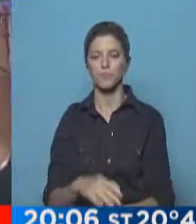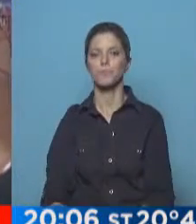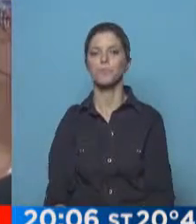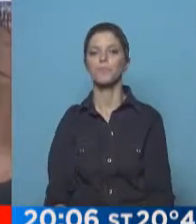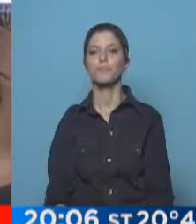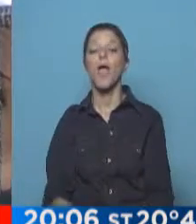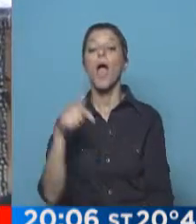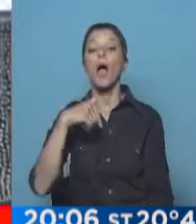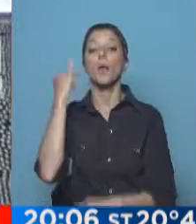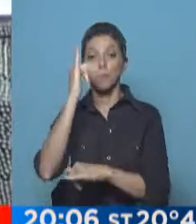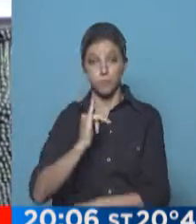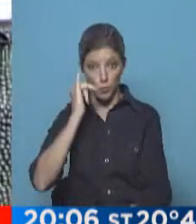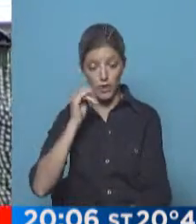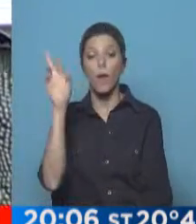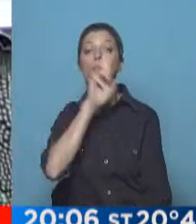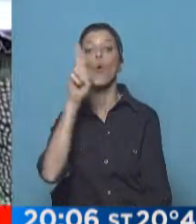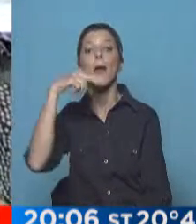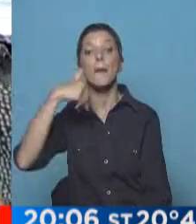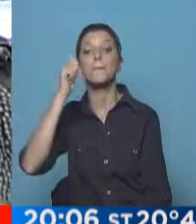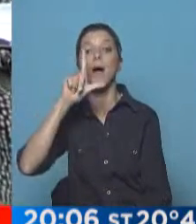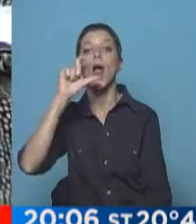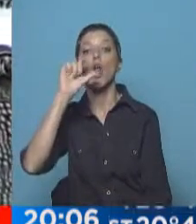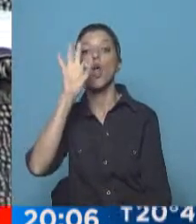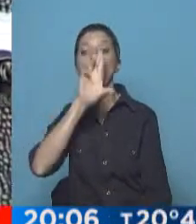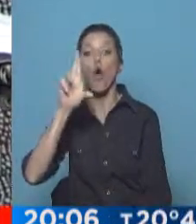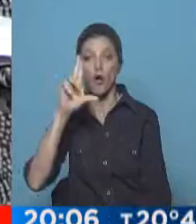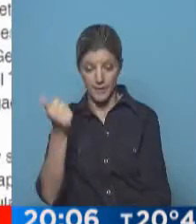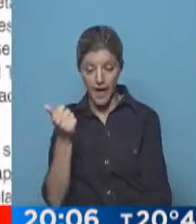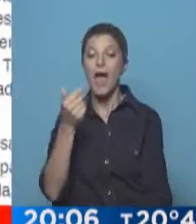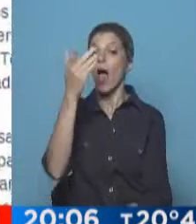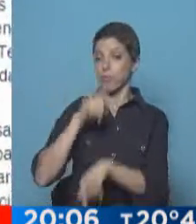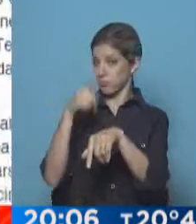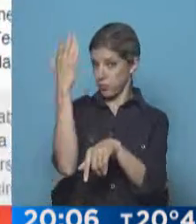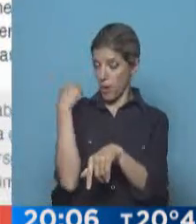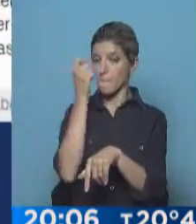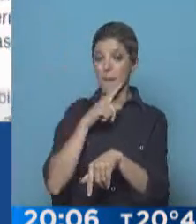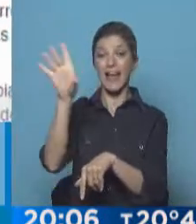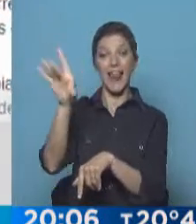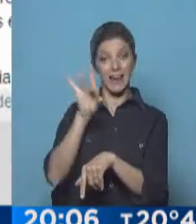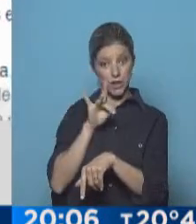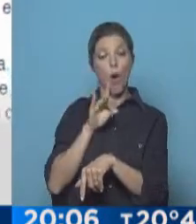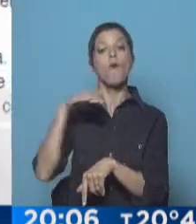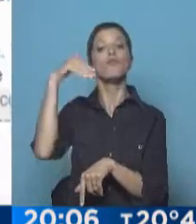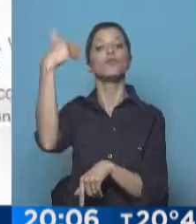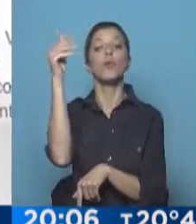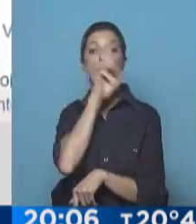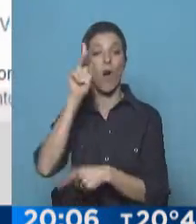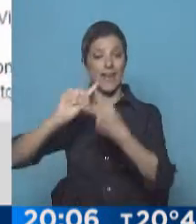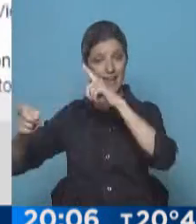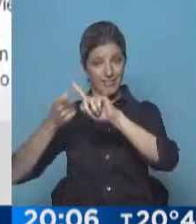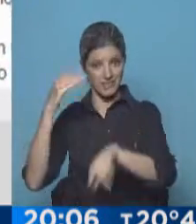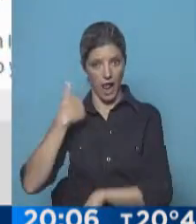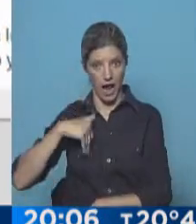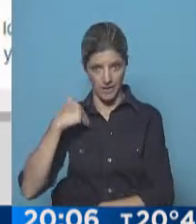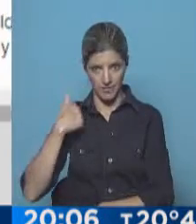Le adelantamos ahora que Susana Malcorra fue designada en las últimas horas por Mauricio Macri, el presidente electo, como futura canciller de la República